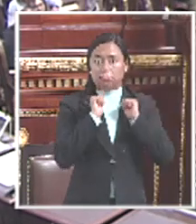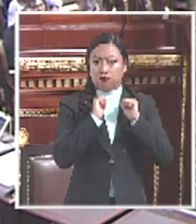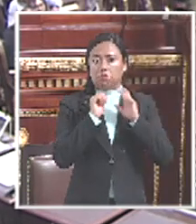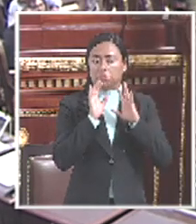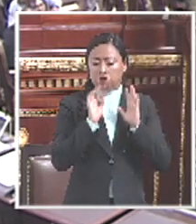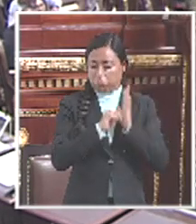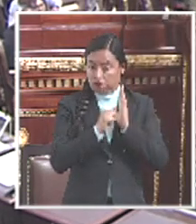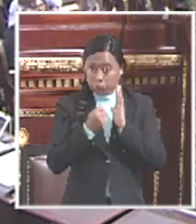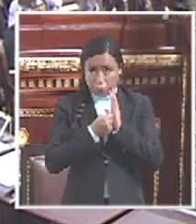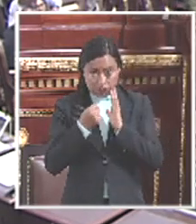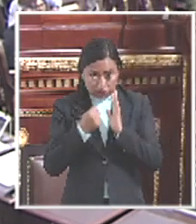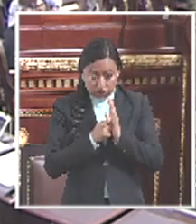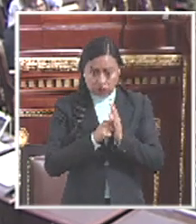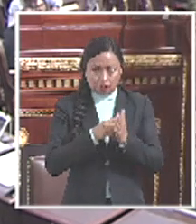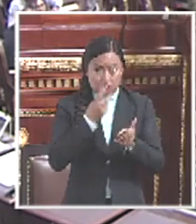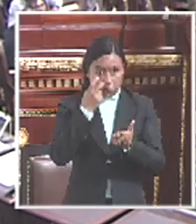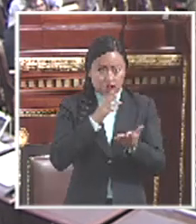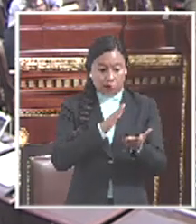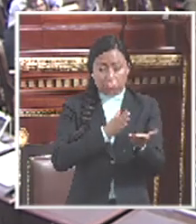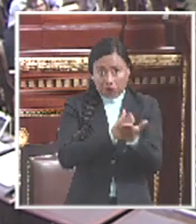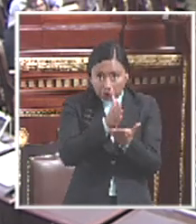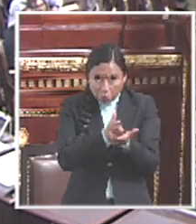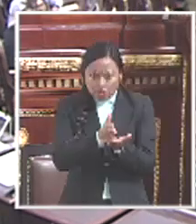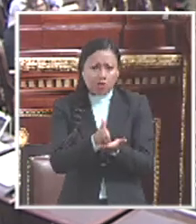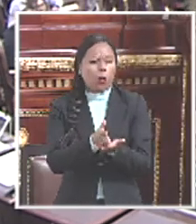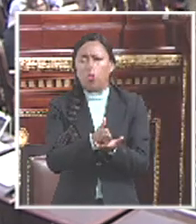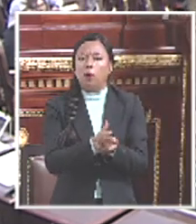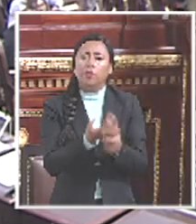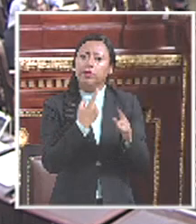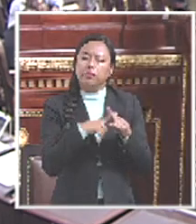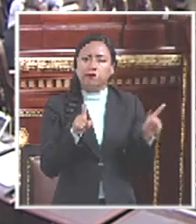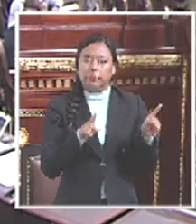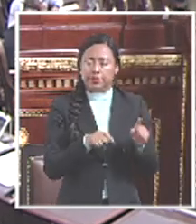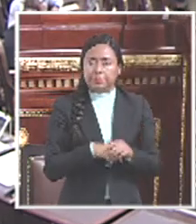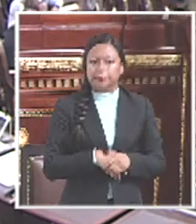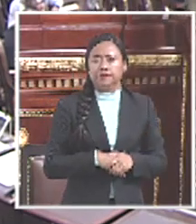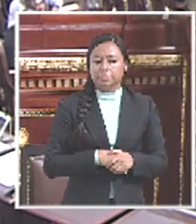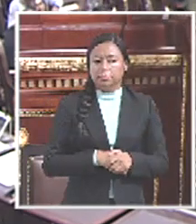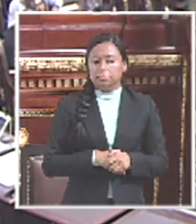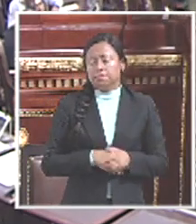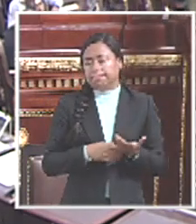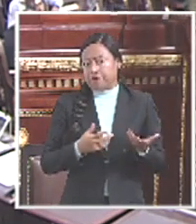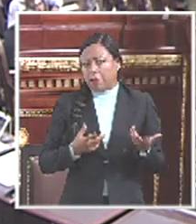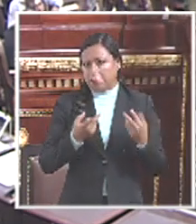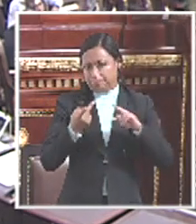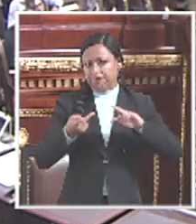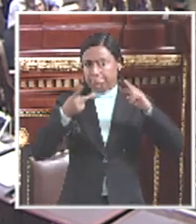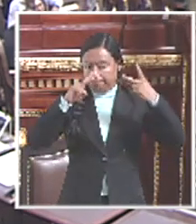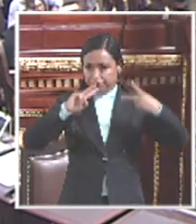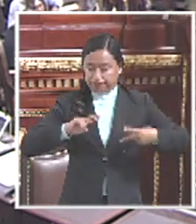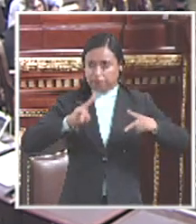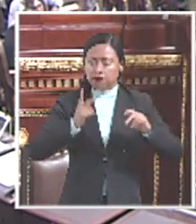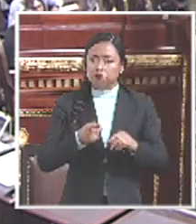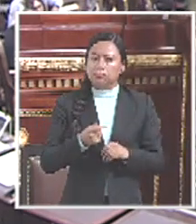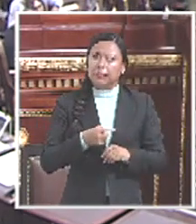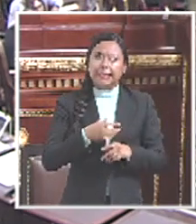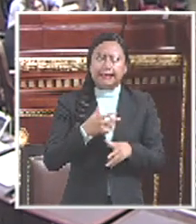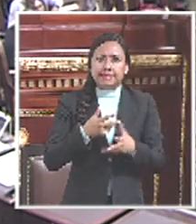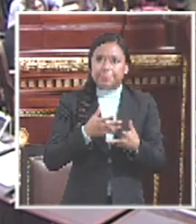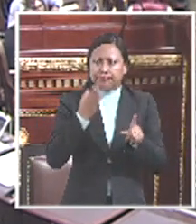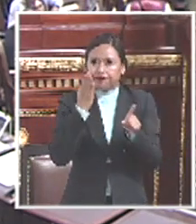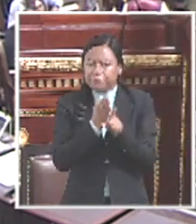eminentemente técnico sobre las personas candidatas a la titularidad de esta Fiscalía. Por el contrario, se busca fortalecer